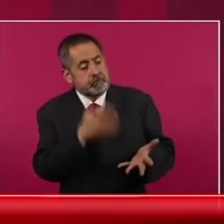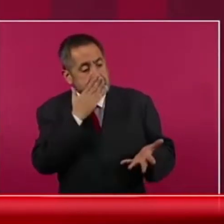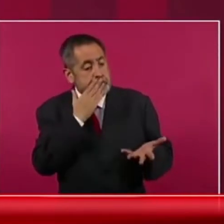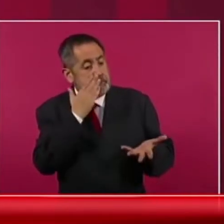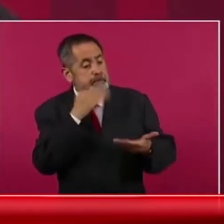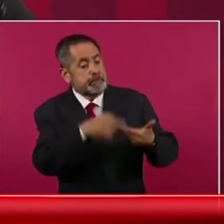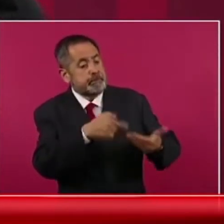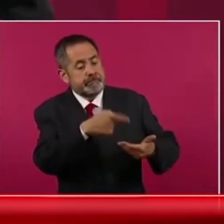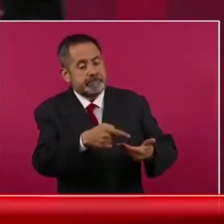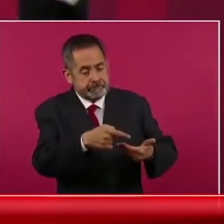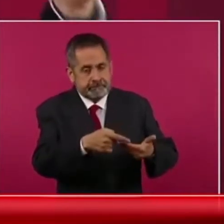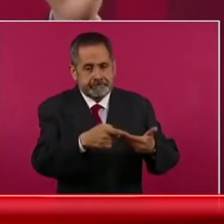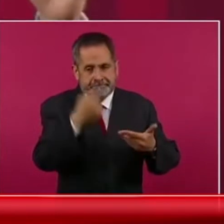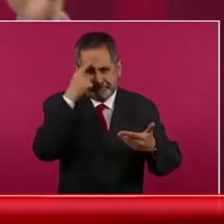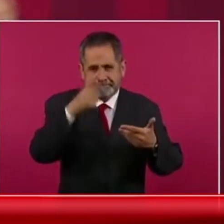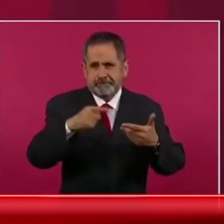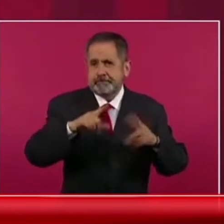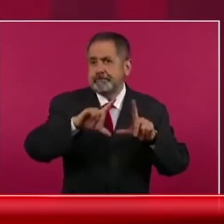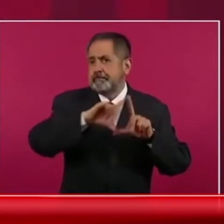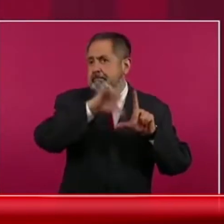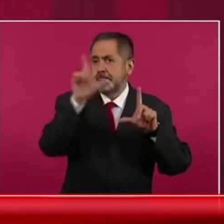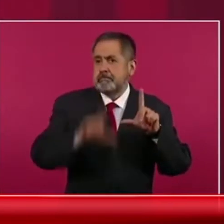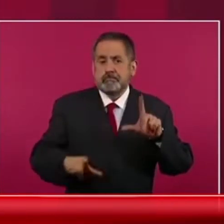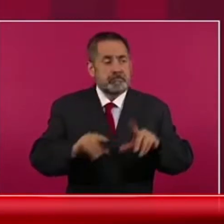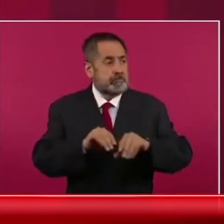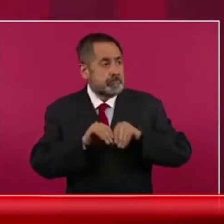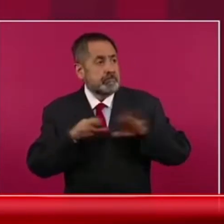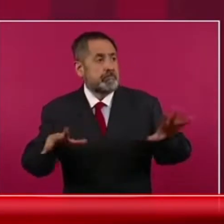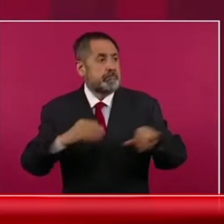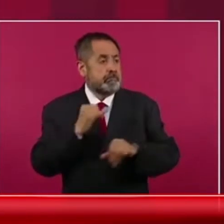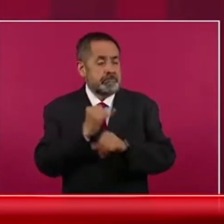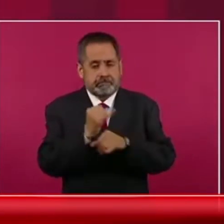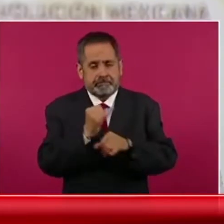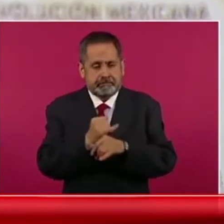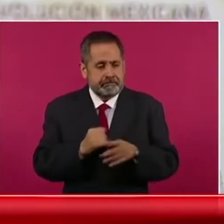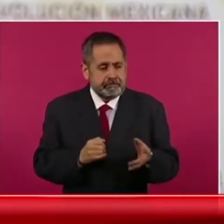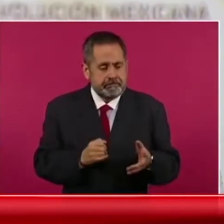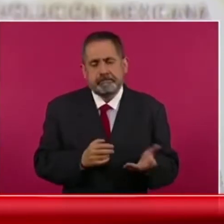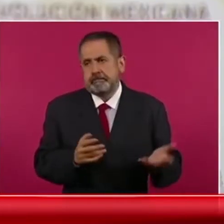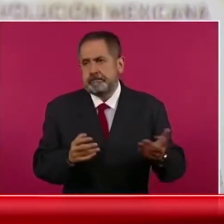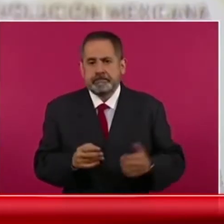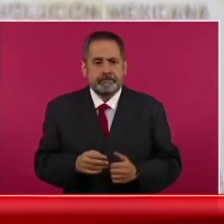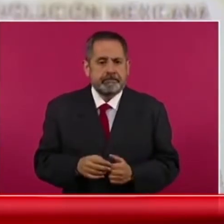para tener una red nacional de Internet